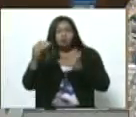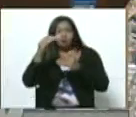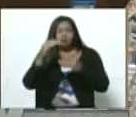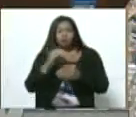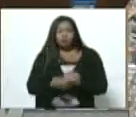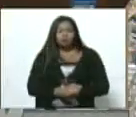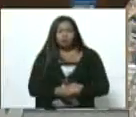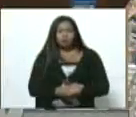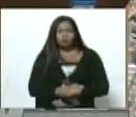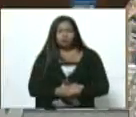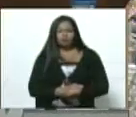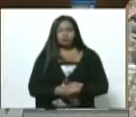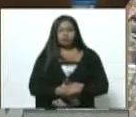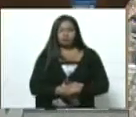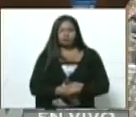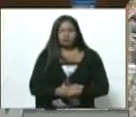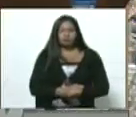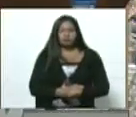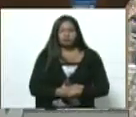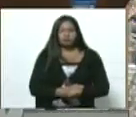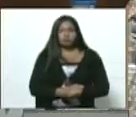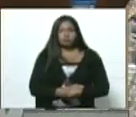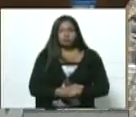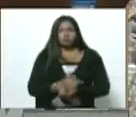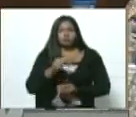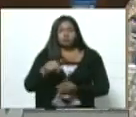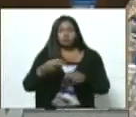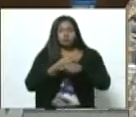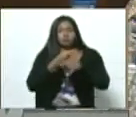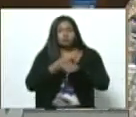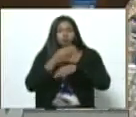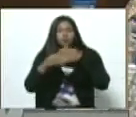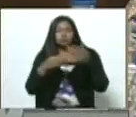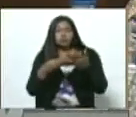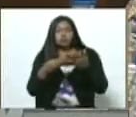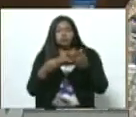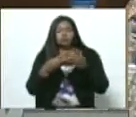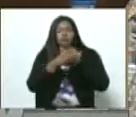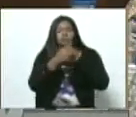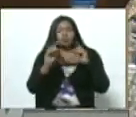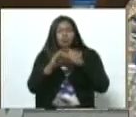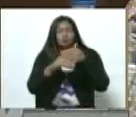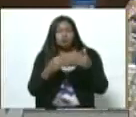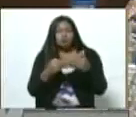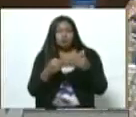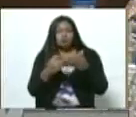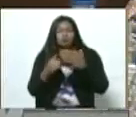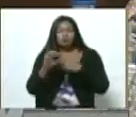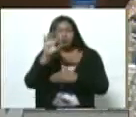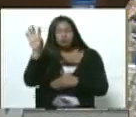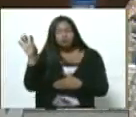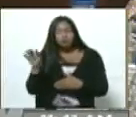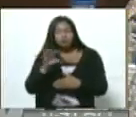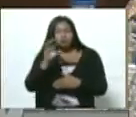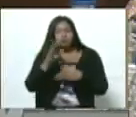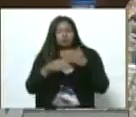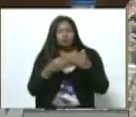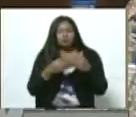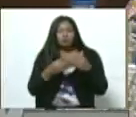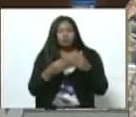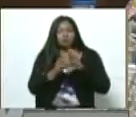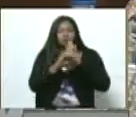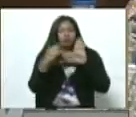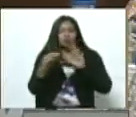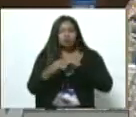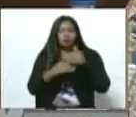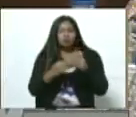Justicia. Aquí es un gobierno realmente democrático. Otros países se dicen democráticos, pero solo el que